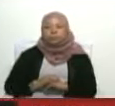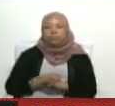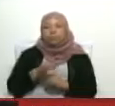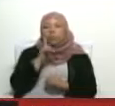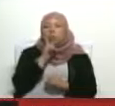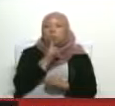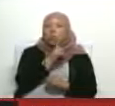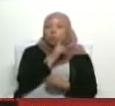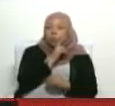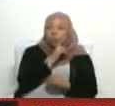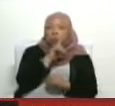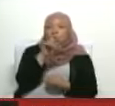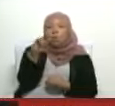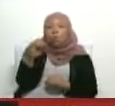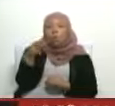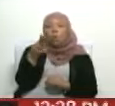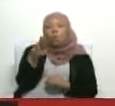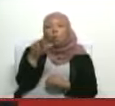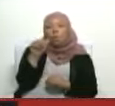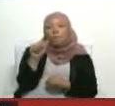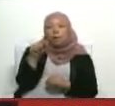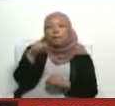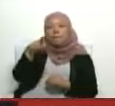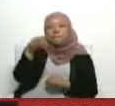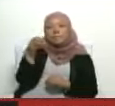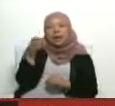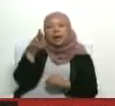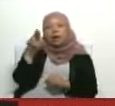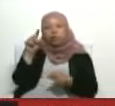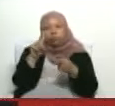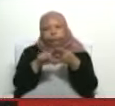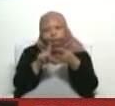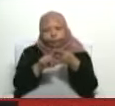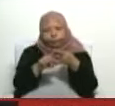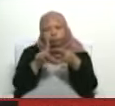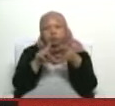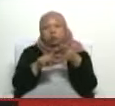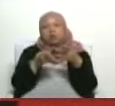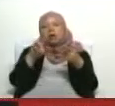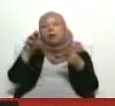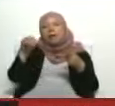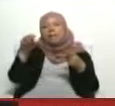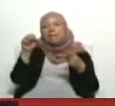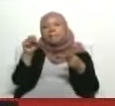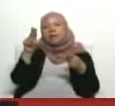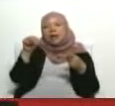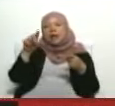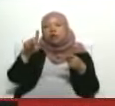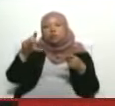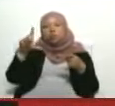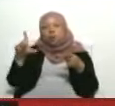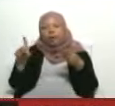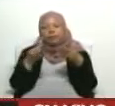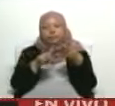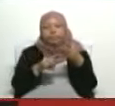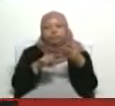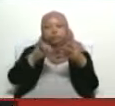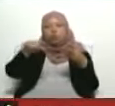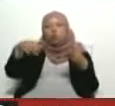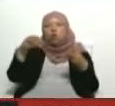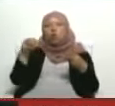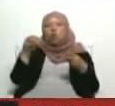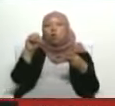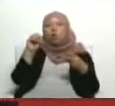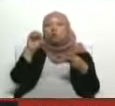Guayparo Guerrero López, Manuel Jevier, José Ignacio Moreno,